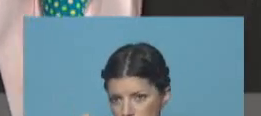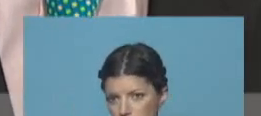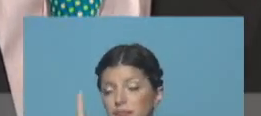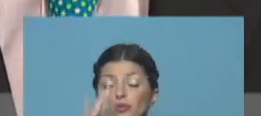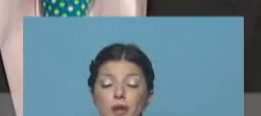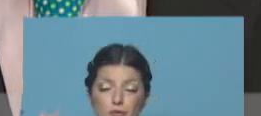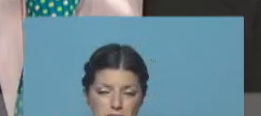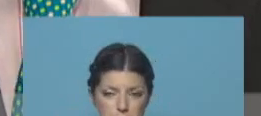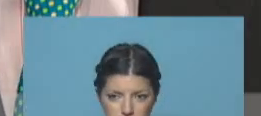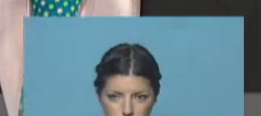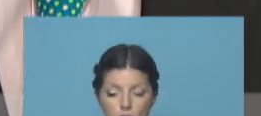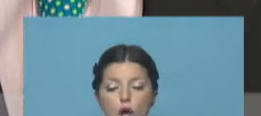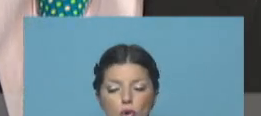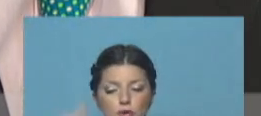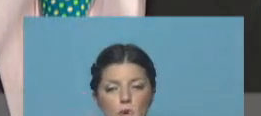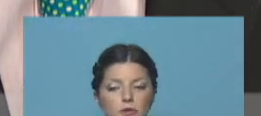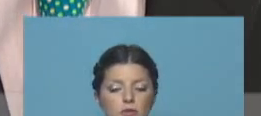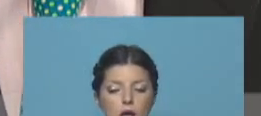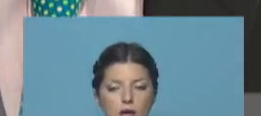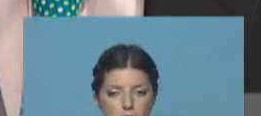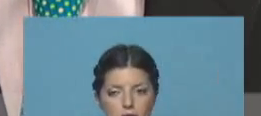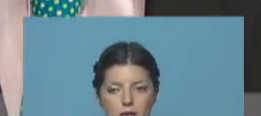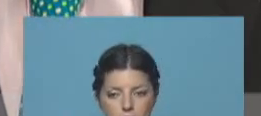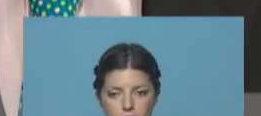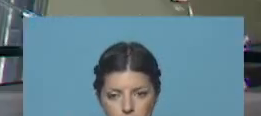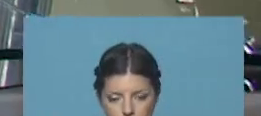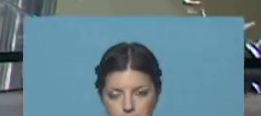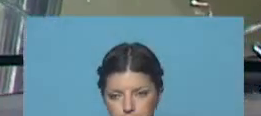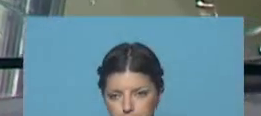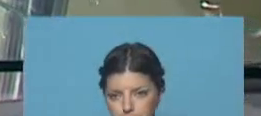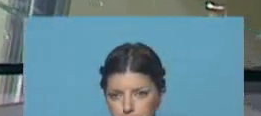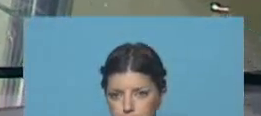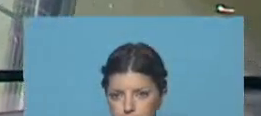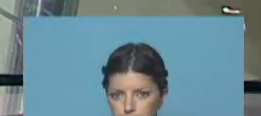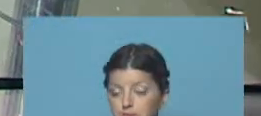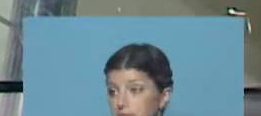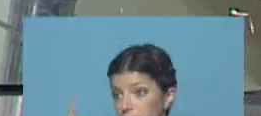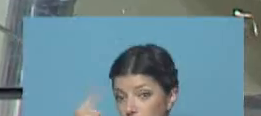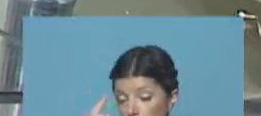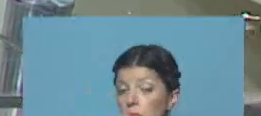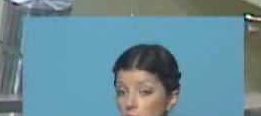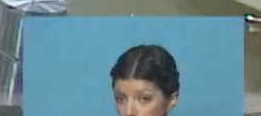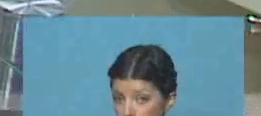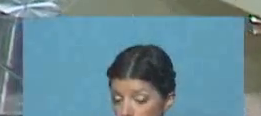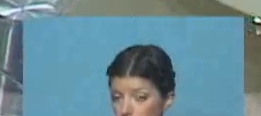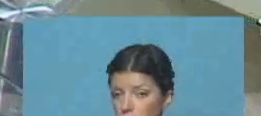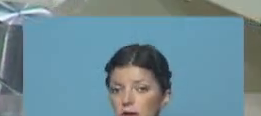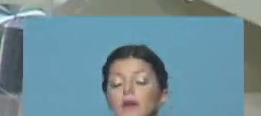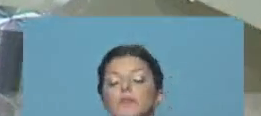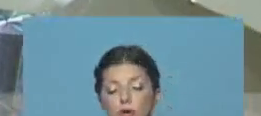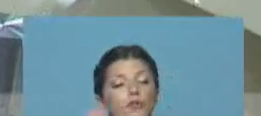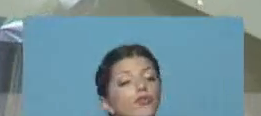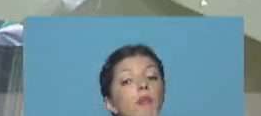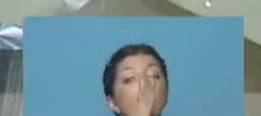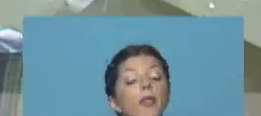Maduro sigue postergando el llamado a elecciones? Eso es en términos políticos las preguntas que nos hacemos. Sí. En términos de